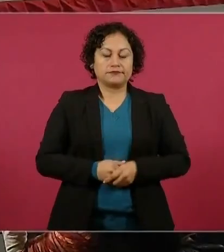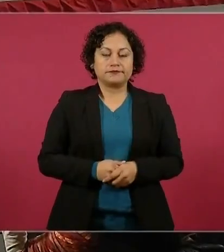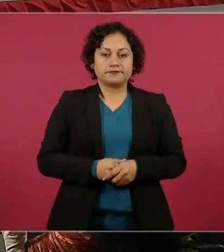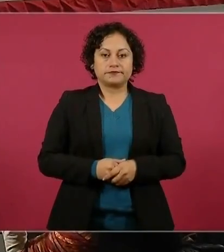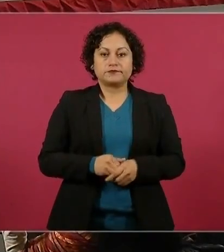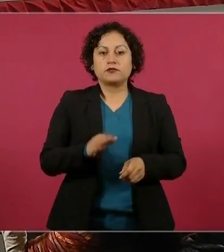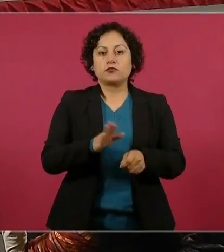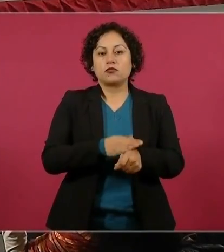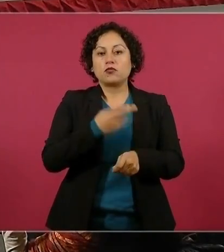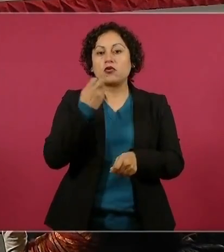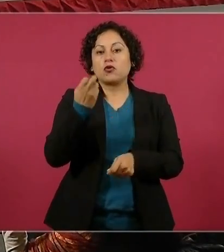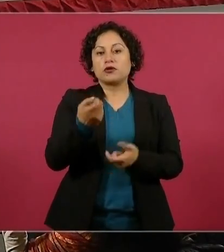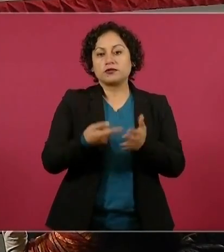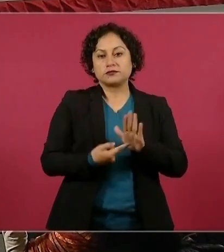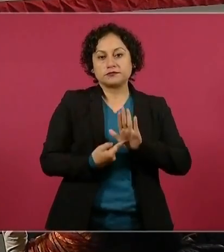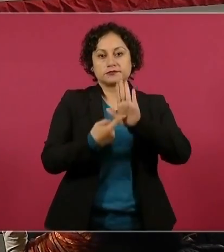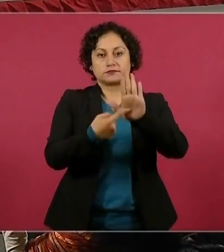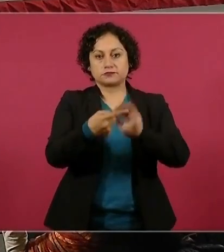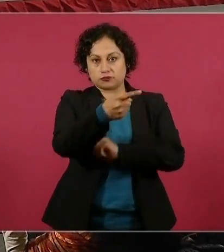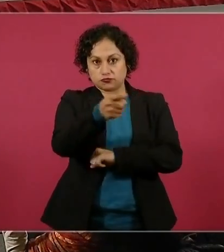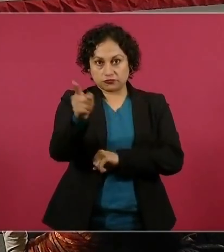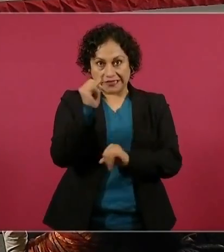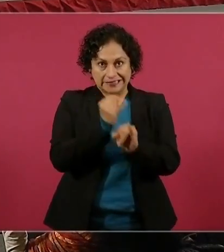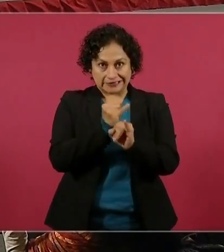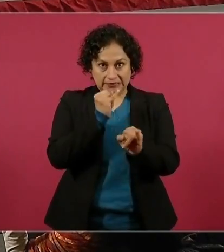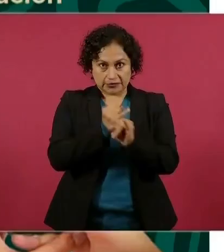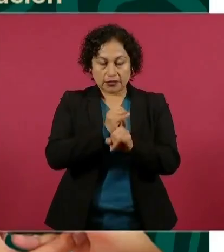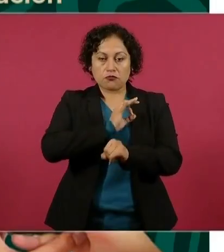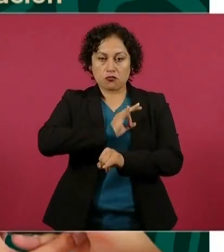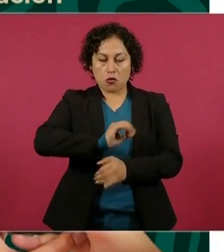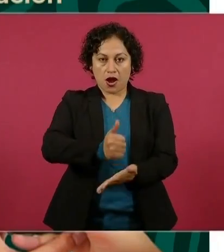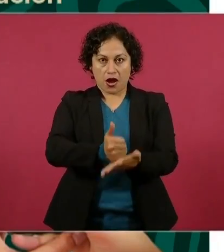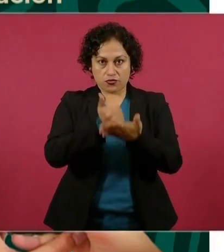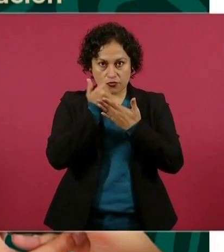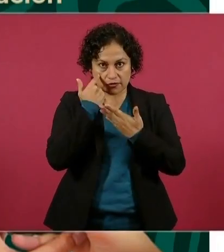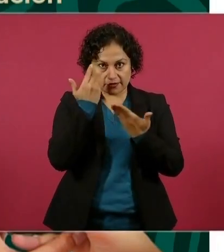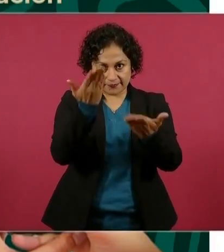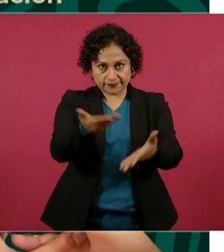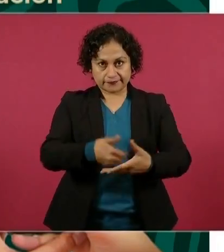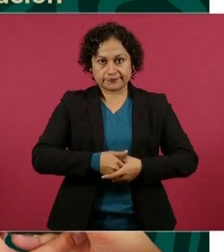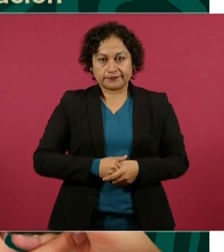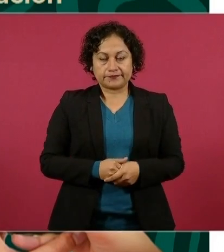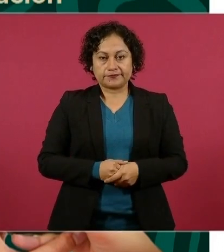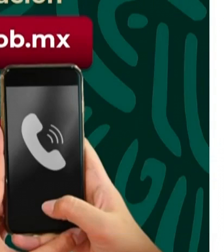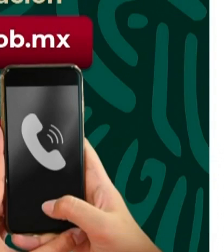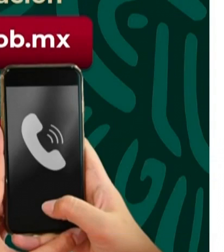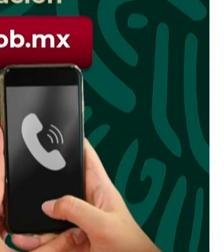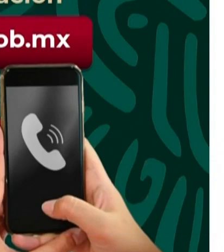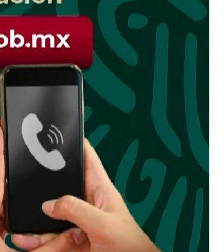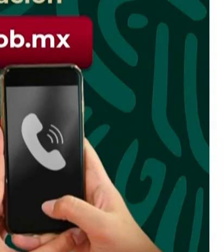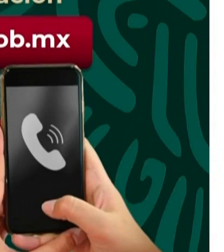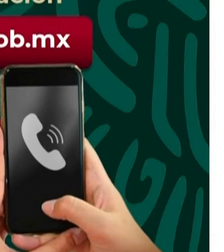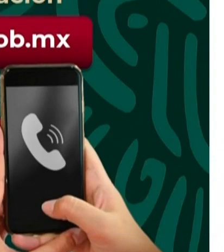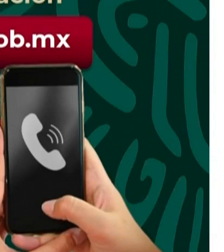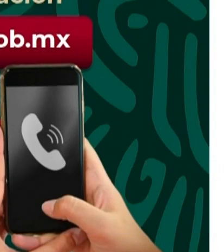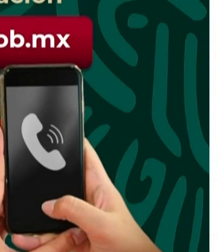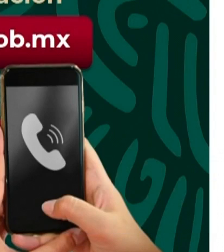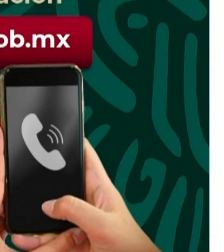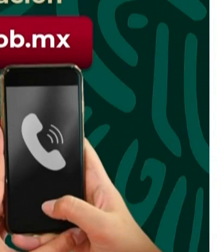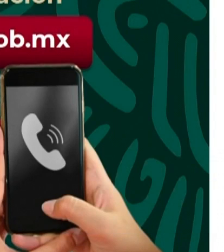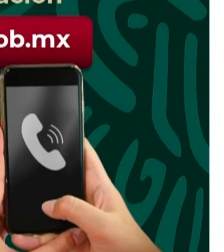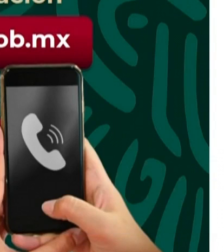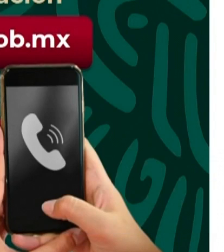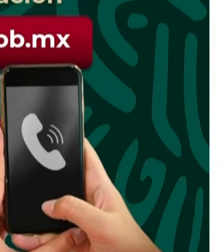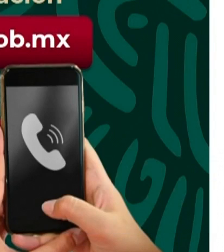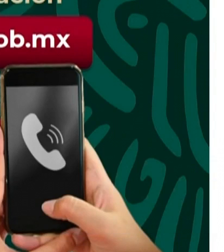ponemos a disposición esta página de internet y también Locatel. Hacemos un llamado para